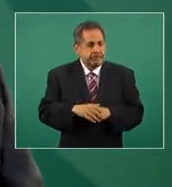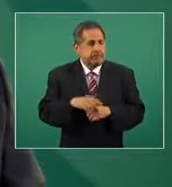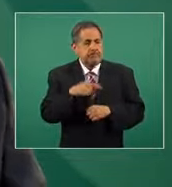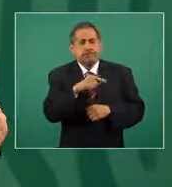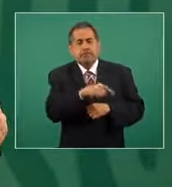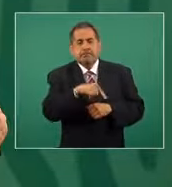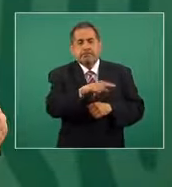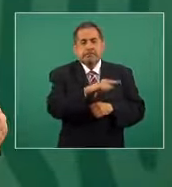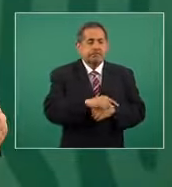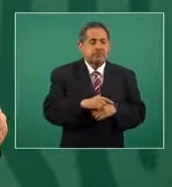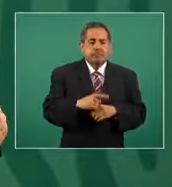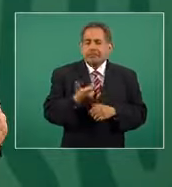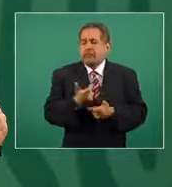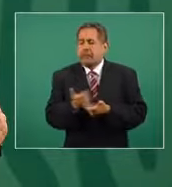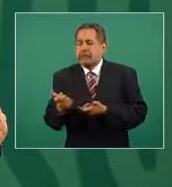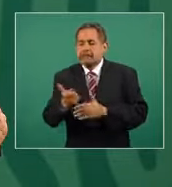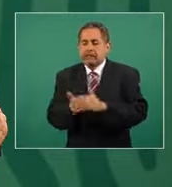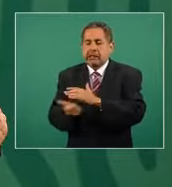reparten, maicean,